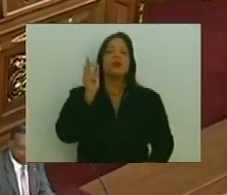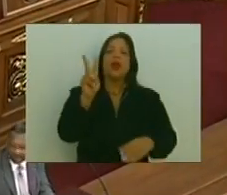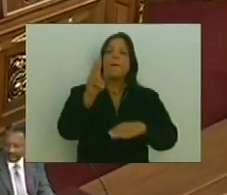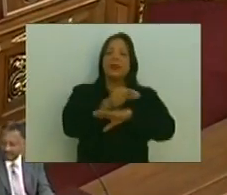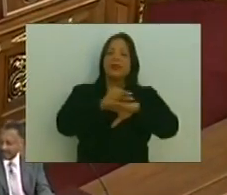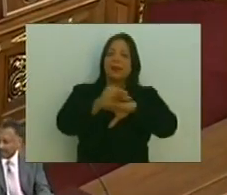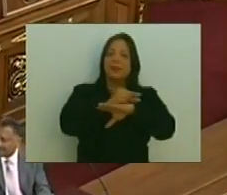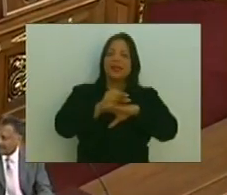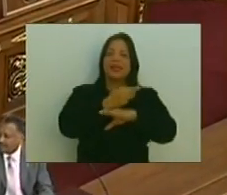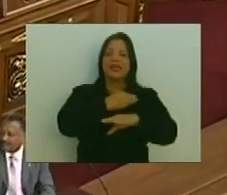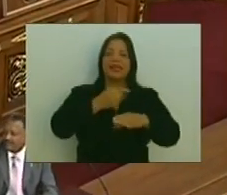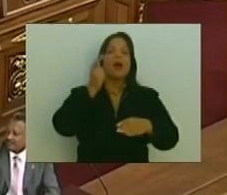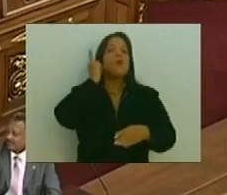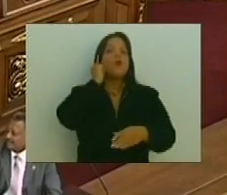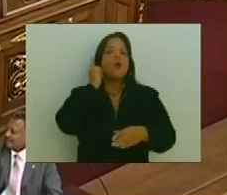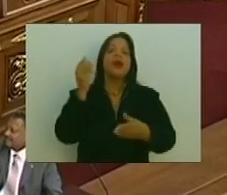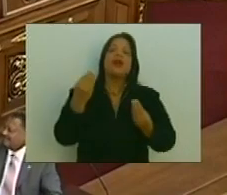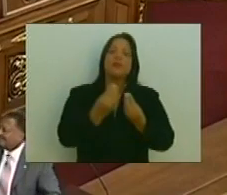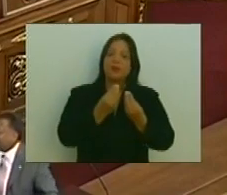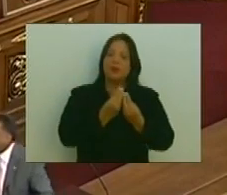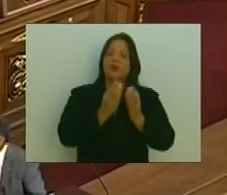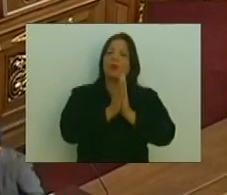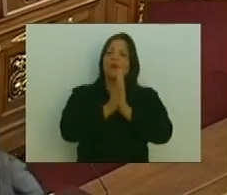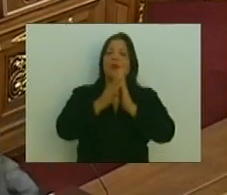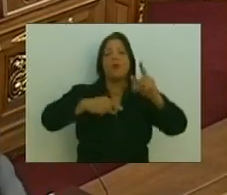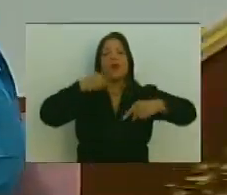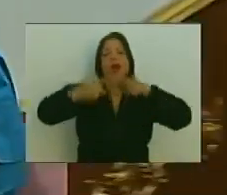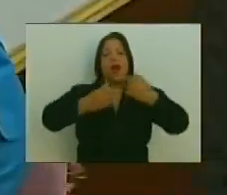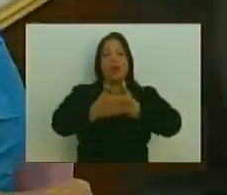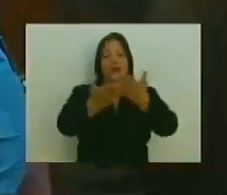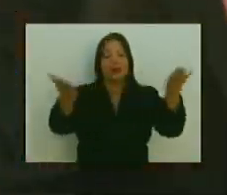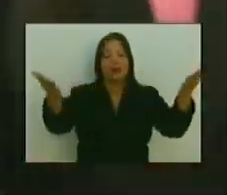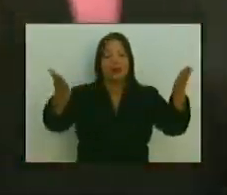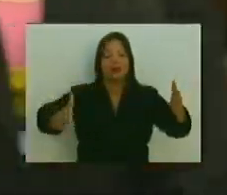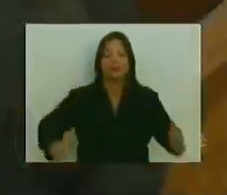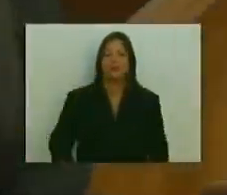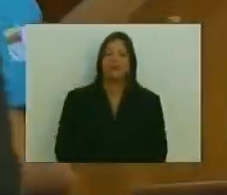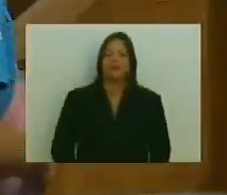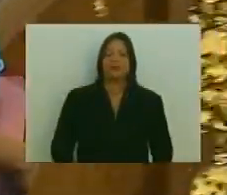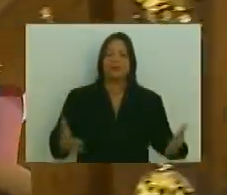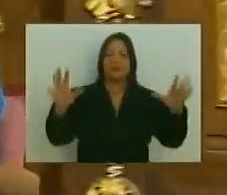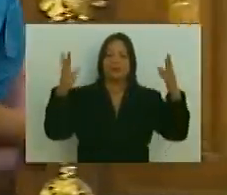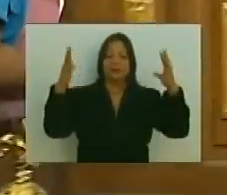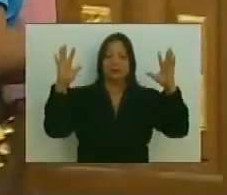viceministra Carolina Sestari para que se dirija a la constituyente.